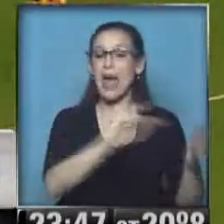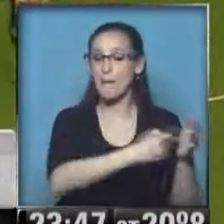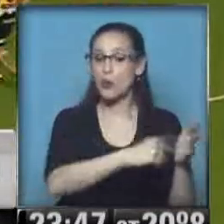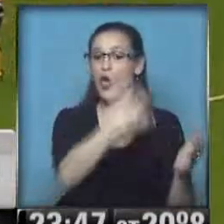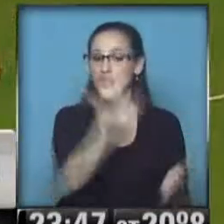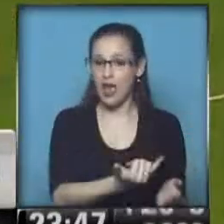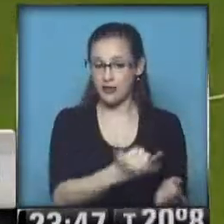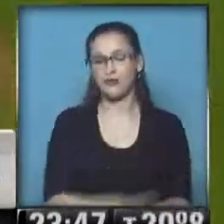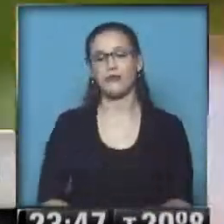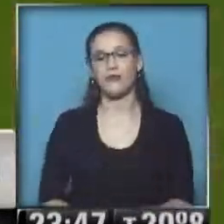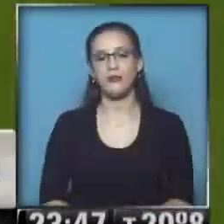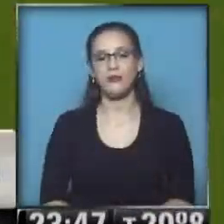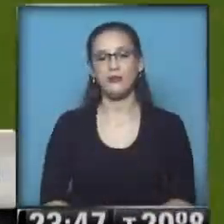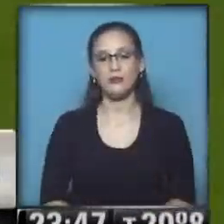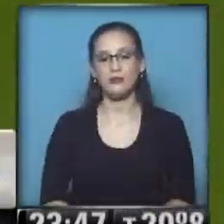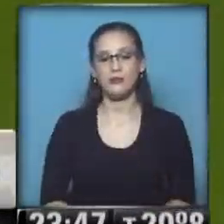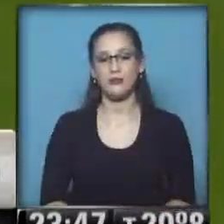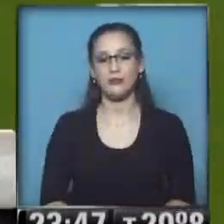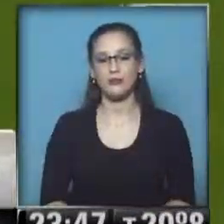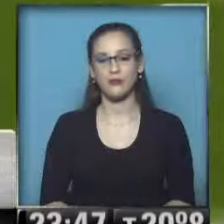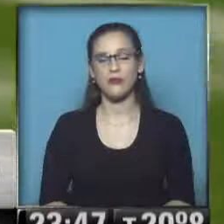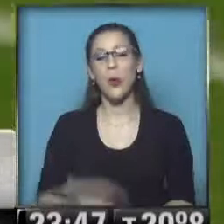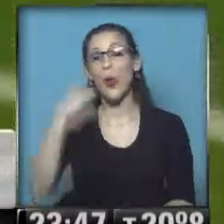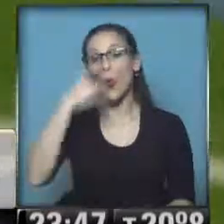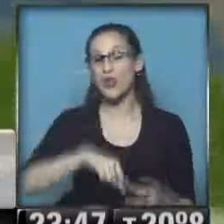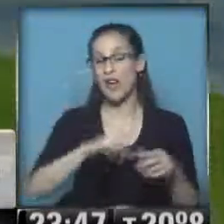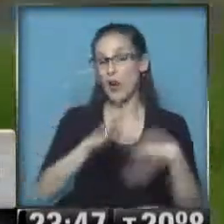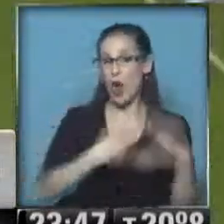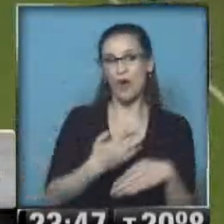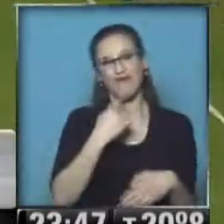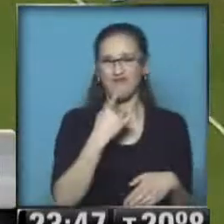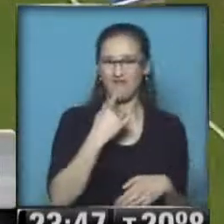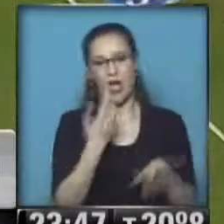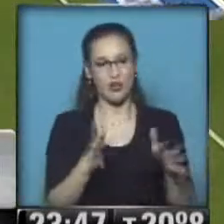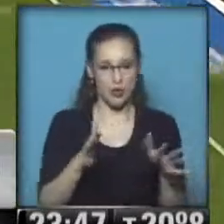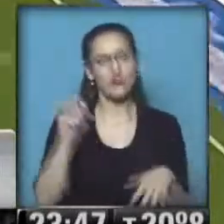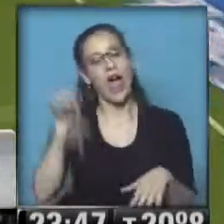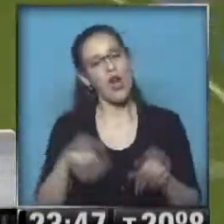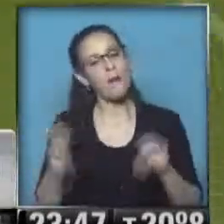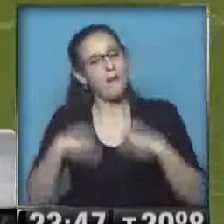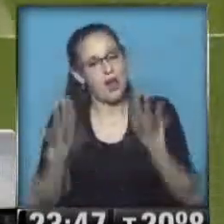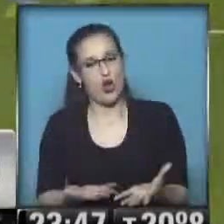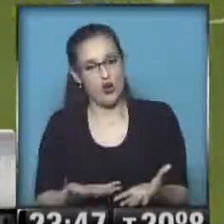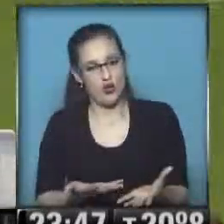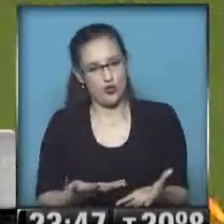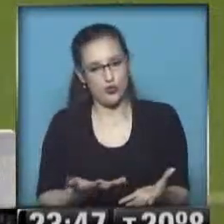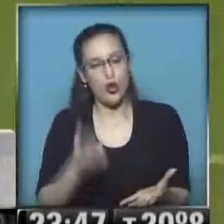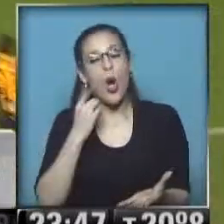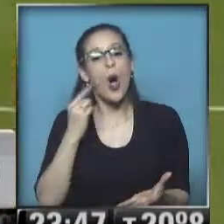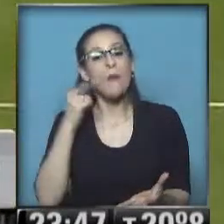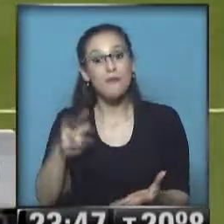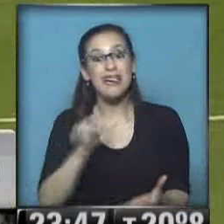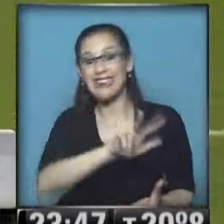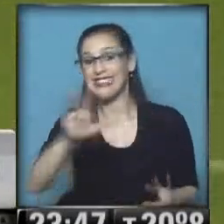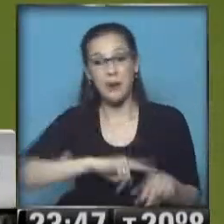y se repone de lo que fue la última fecha. Brian Alemán, a los 32, casi 33 minutos, aparecía para